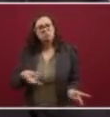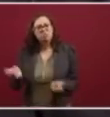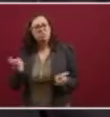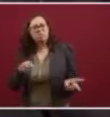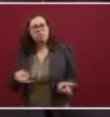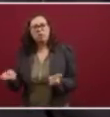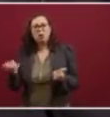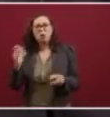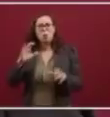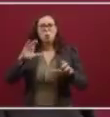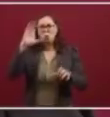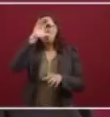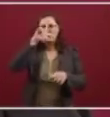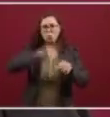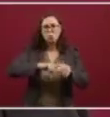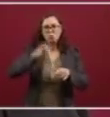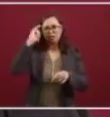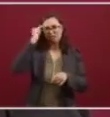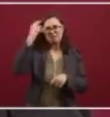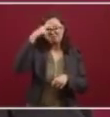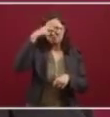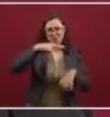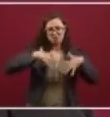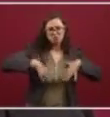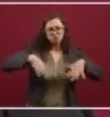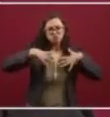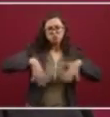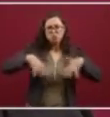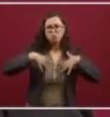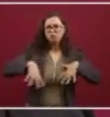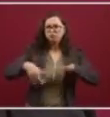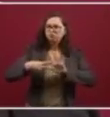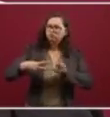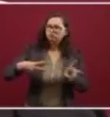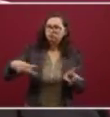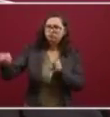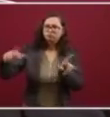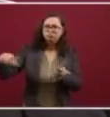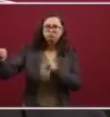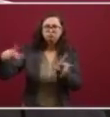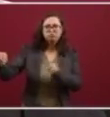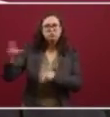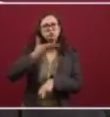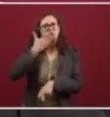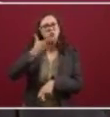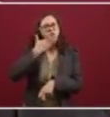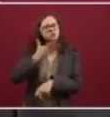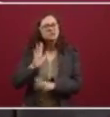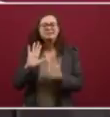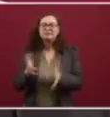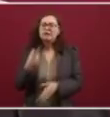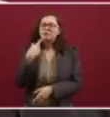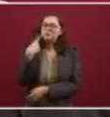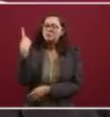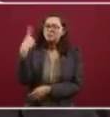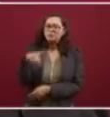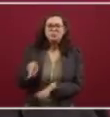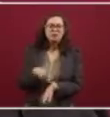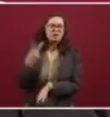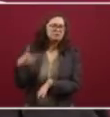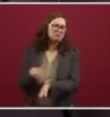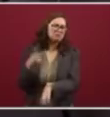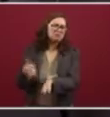culturas indígenas de México. Esto ya se ha denunciado en otras